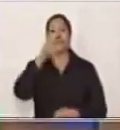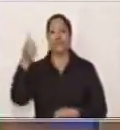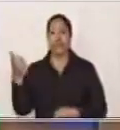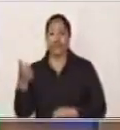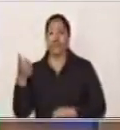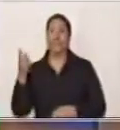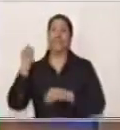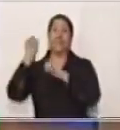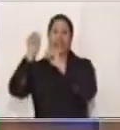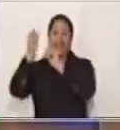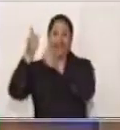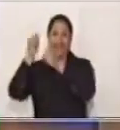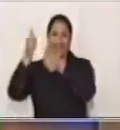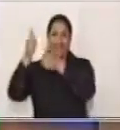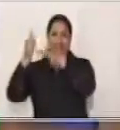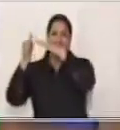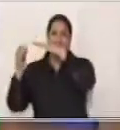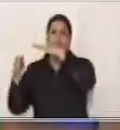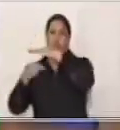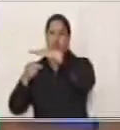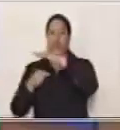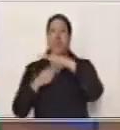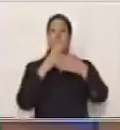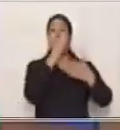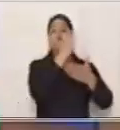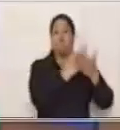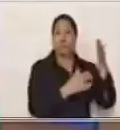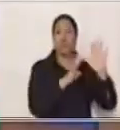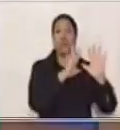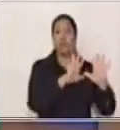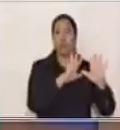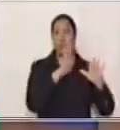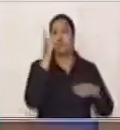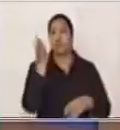15 y la mitad de 10,